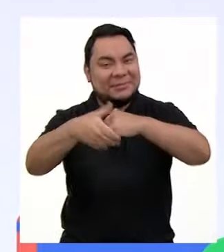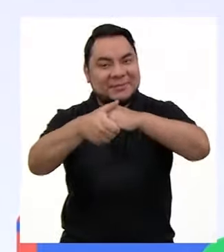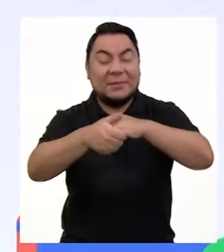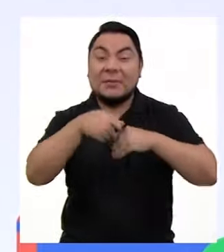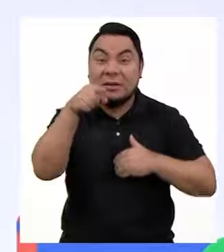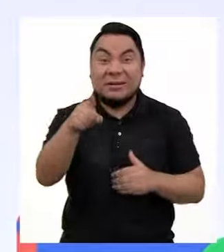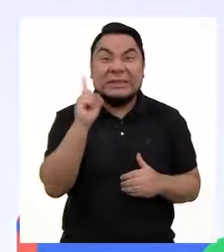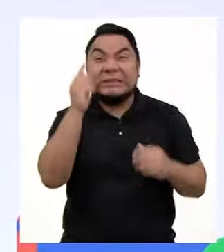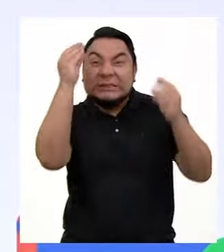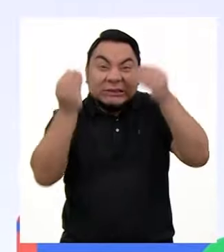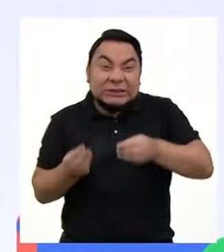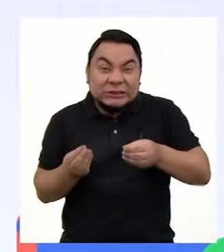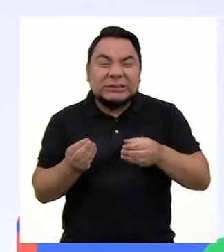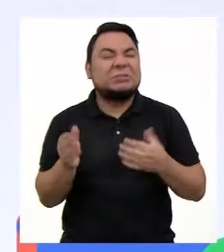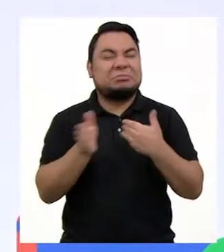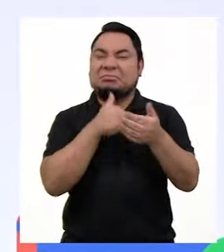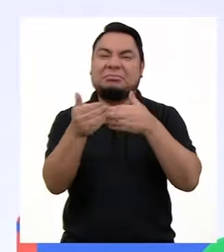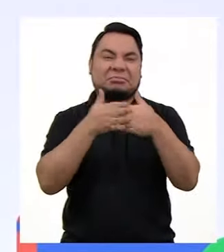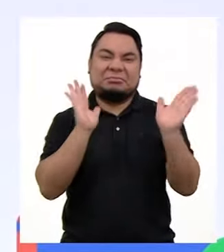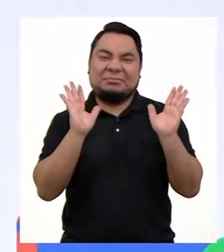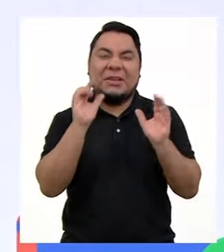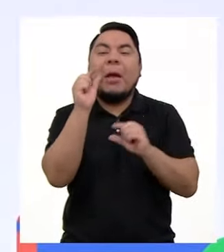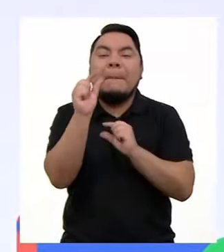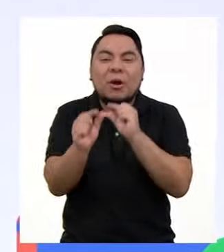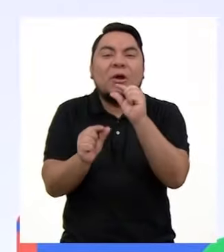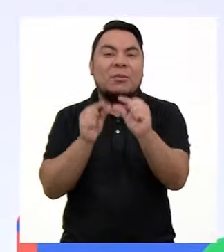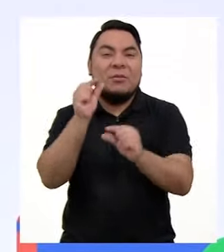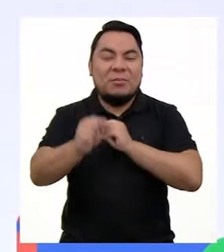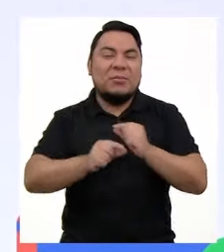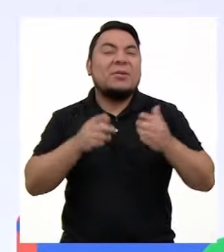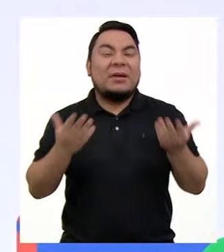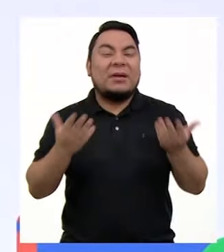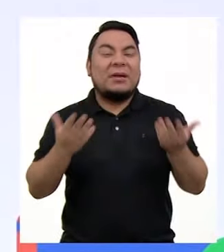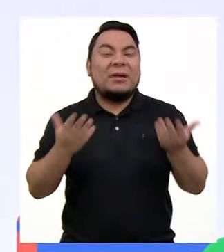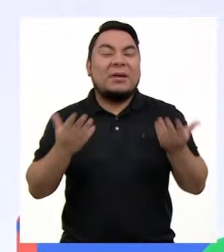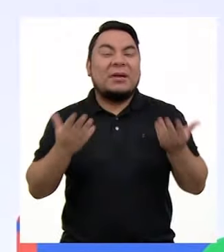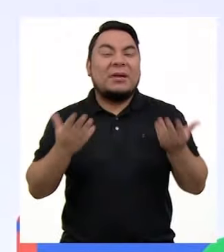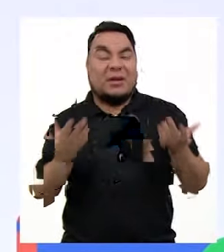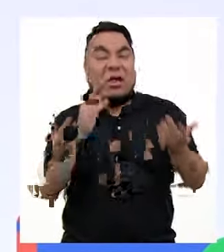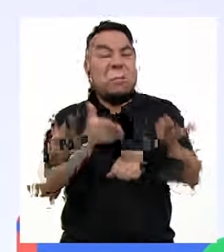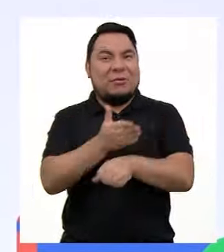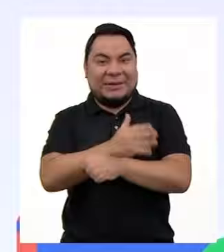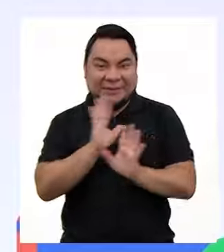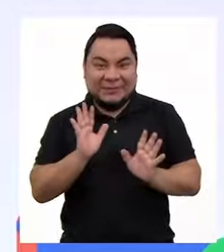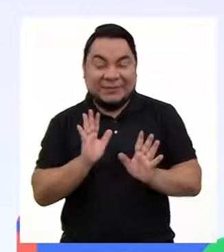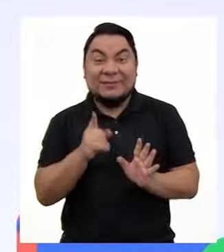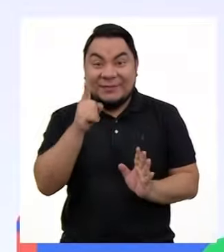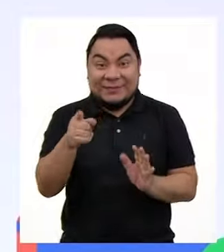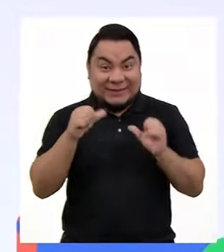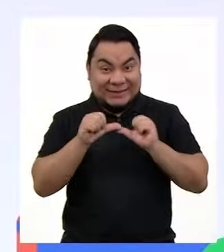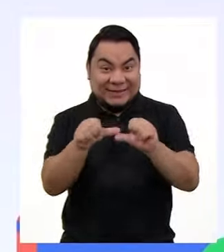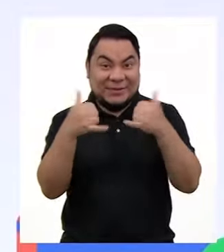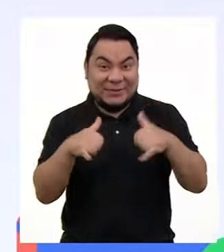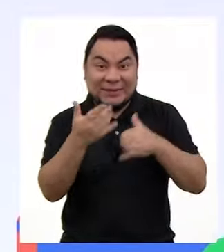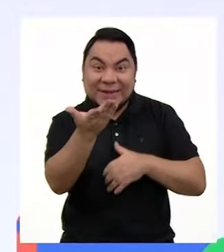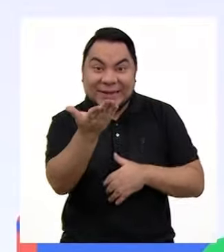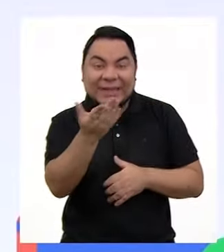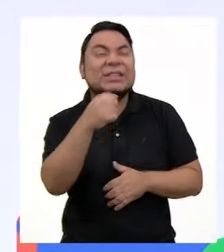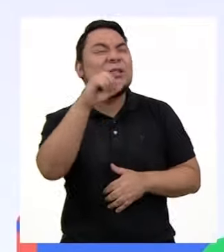no lo lograron, no importa. Poco a poco, de lo que se trata es de... ¿Les gustaría seguir jugando?